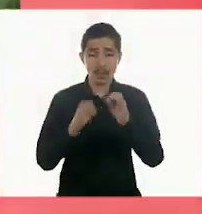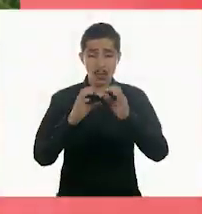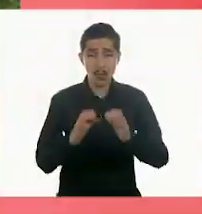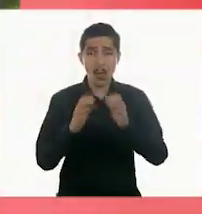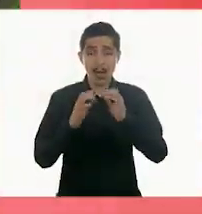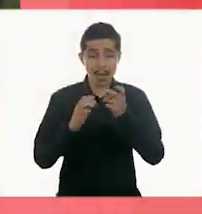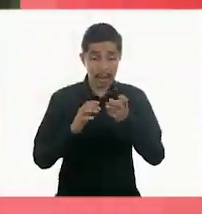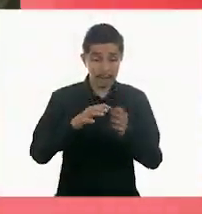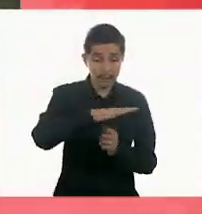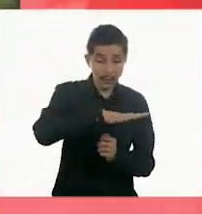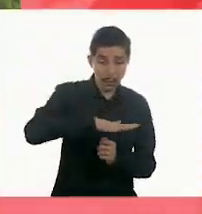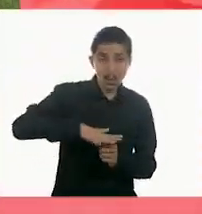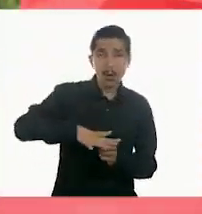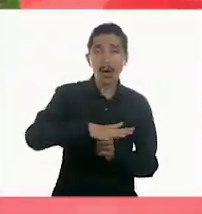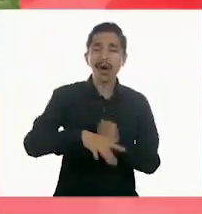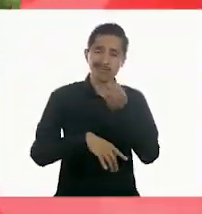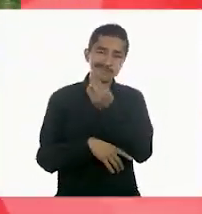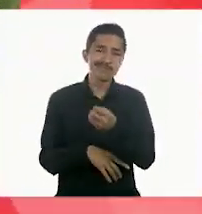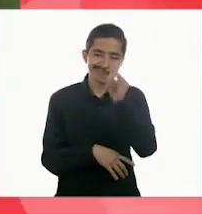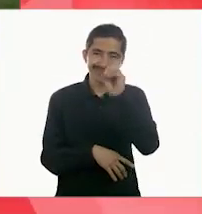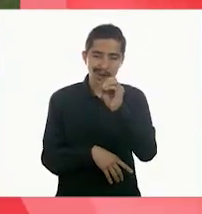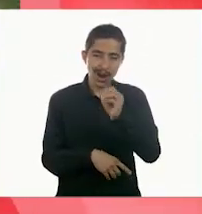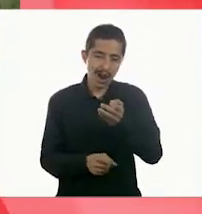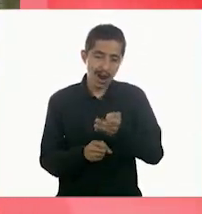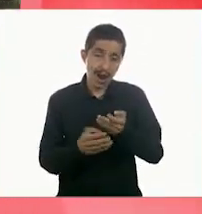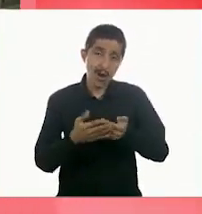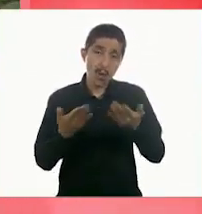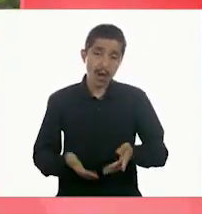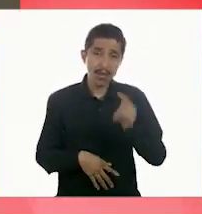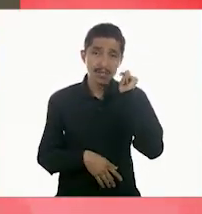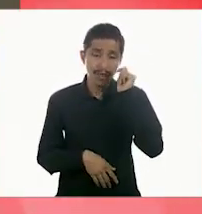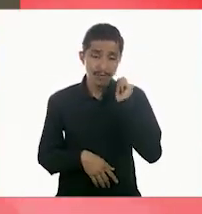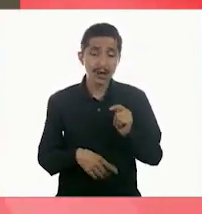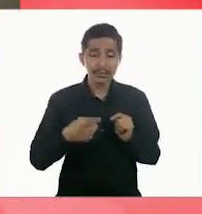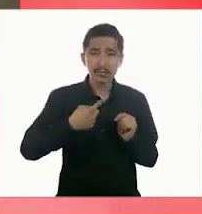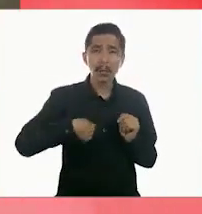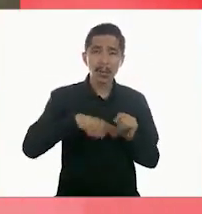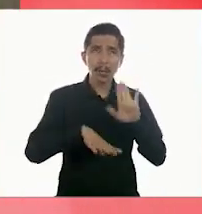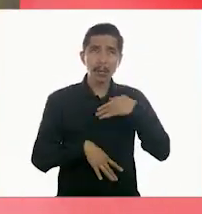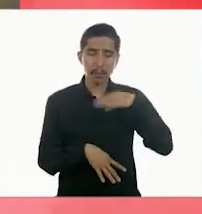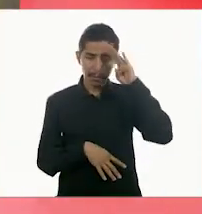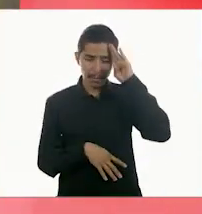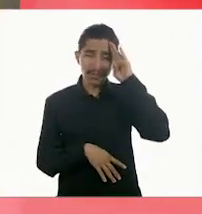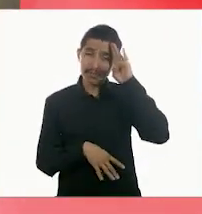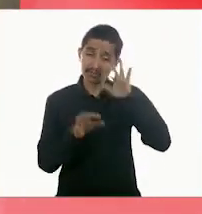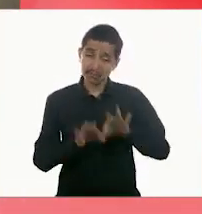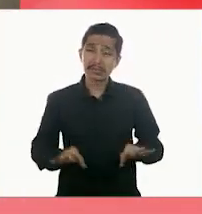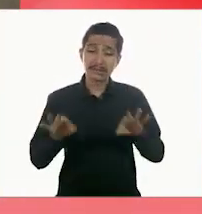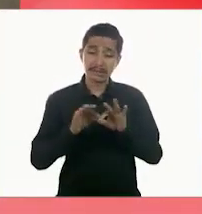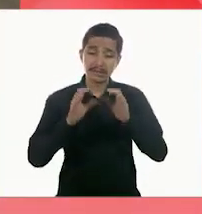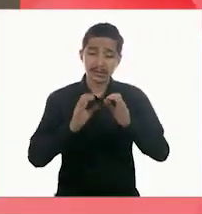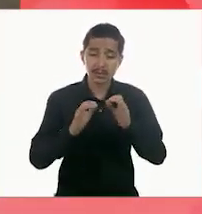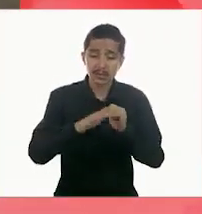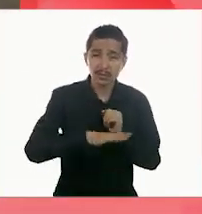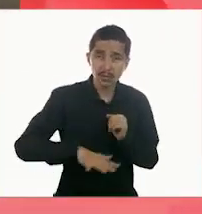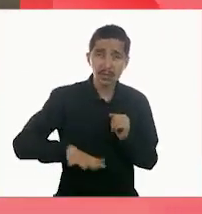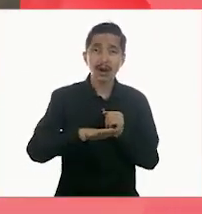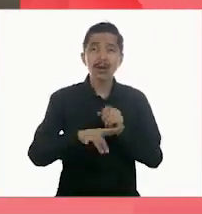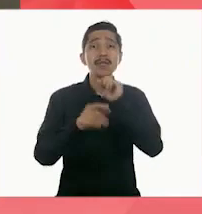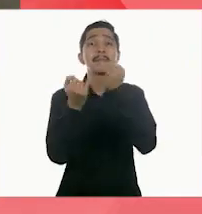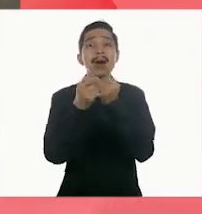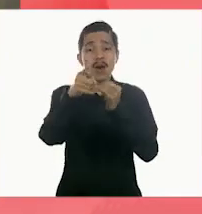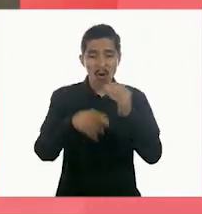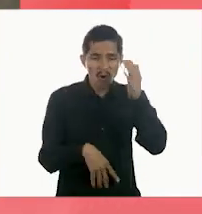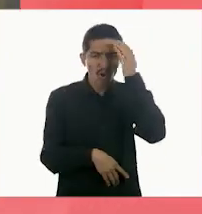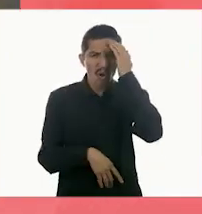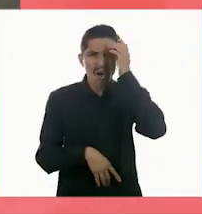Del entorno es algo obligado hoy en día y en Tabasco estamos conscientes de ello. De ahí que conocer los